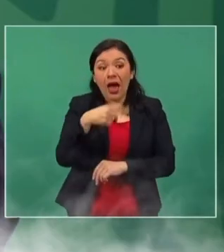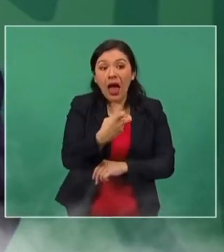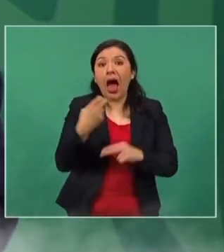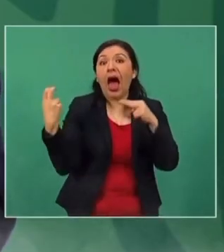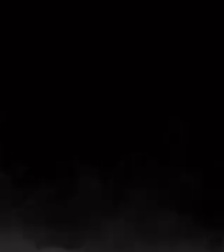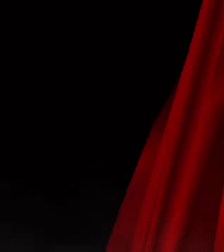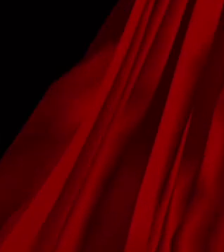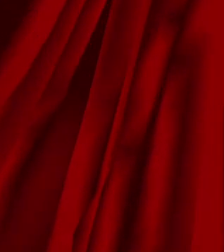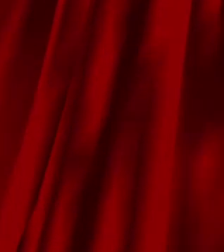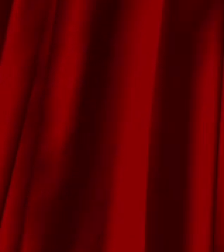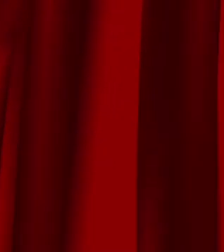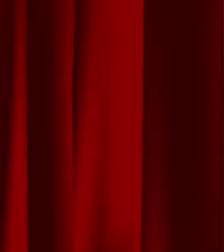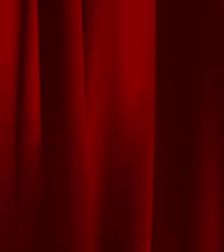lo mismo. automatización, mismo.